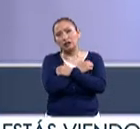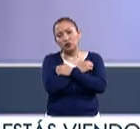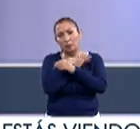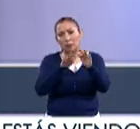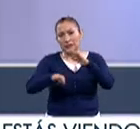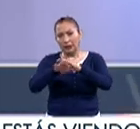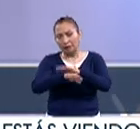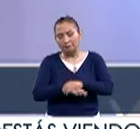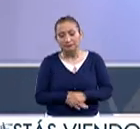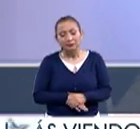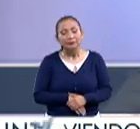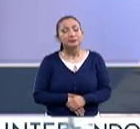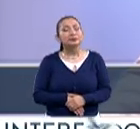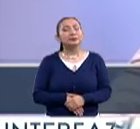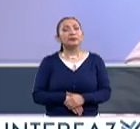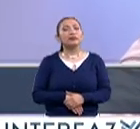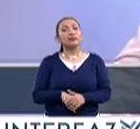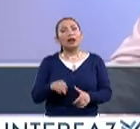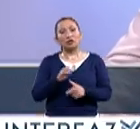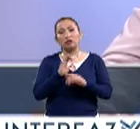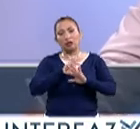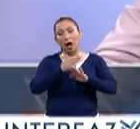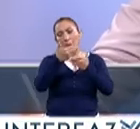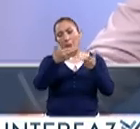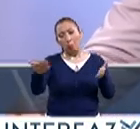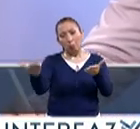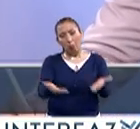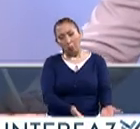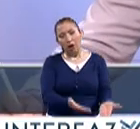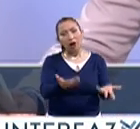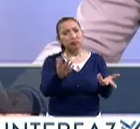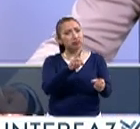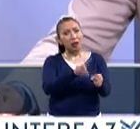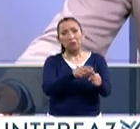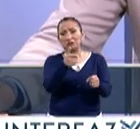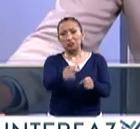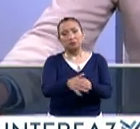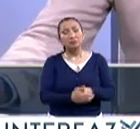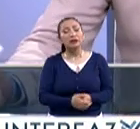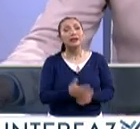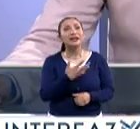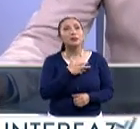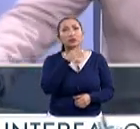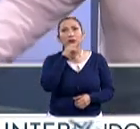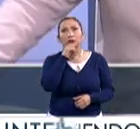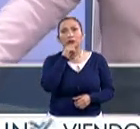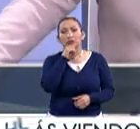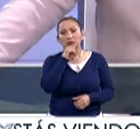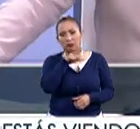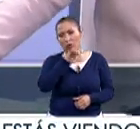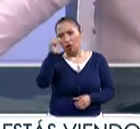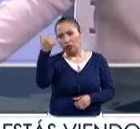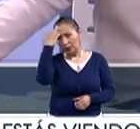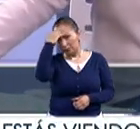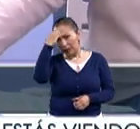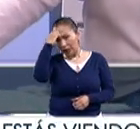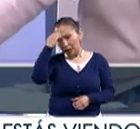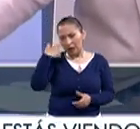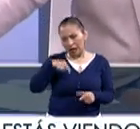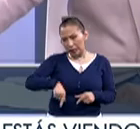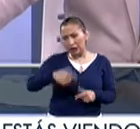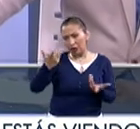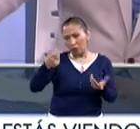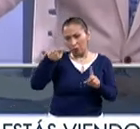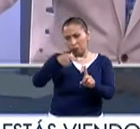educación básica. Entonces, se ha abierto este campo de manera natural. Tenemos también otra experiencia, y aquí